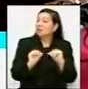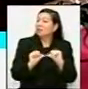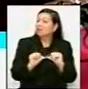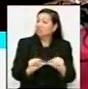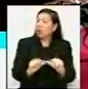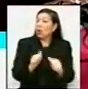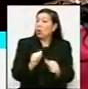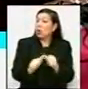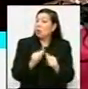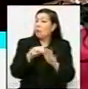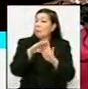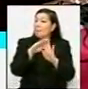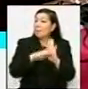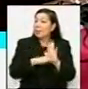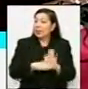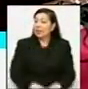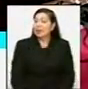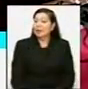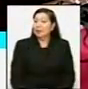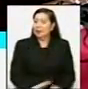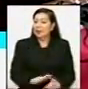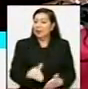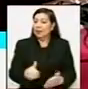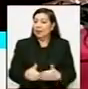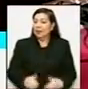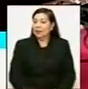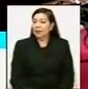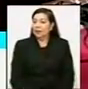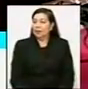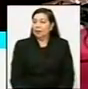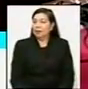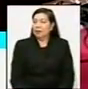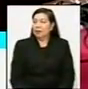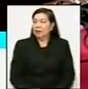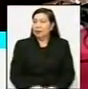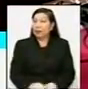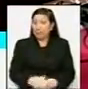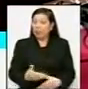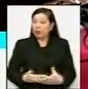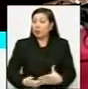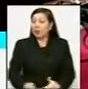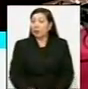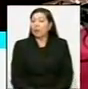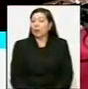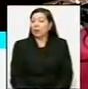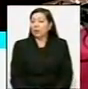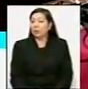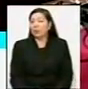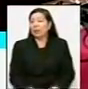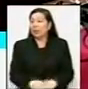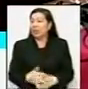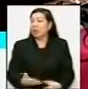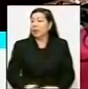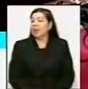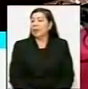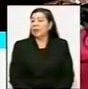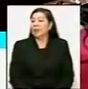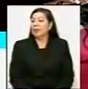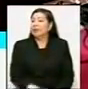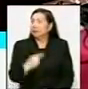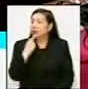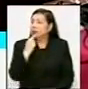permanentemente el número mínimo, por eso debería de ser que tendría que haber ese control 6 meses antes